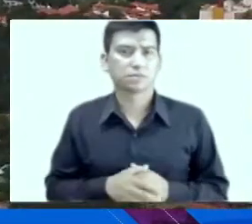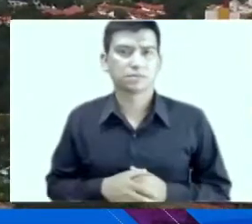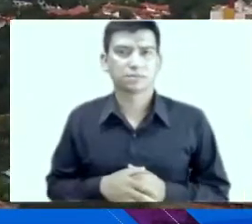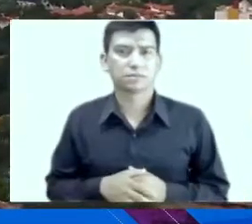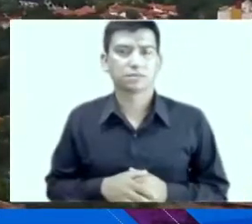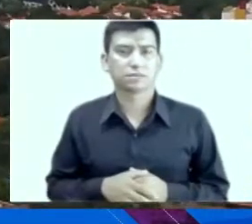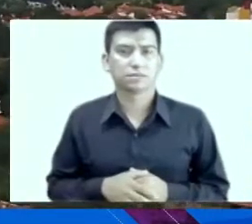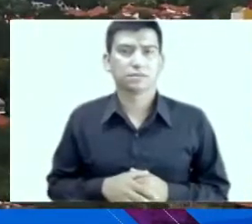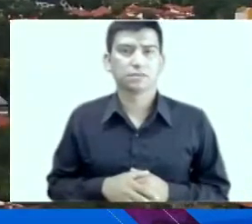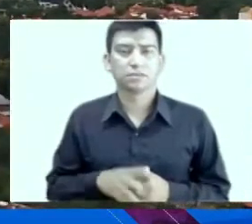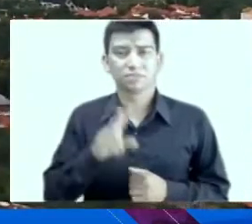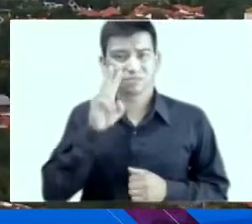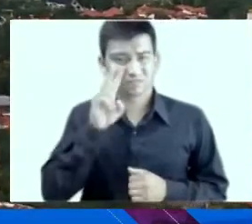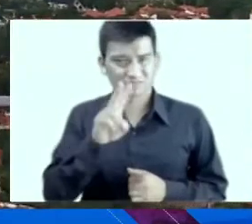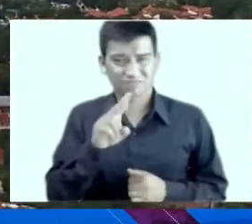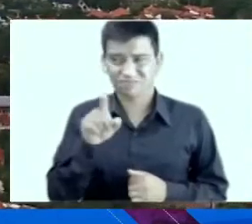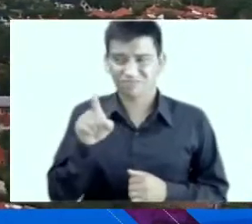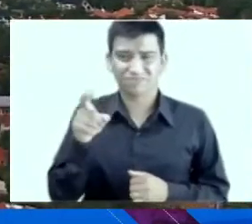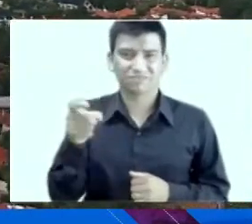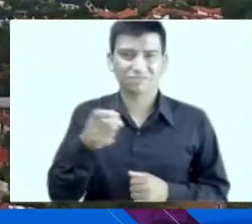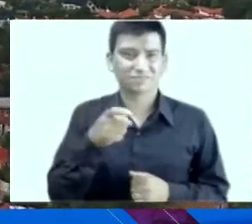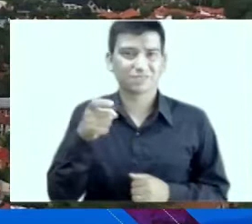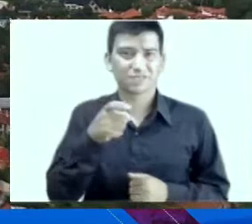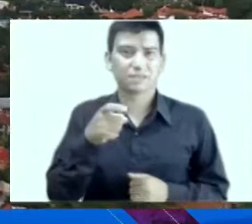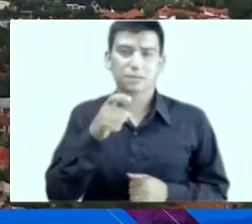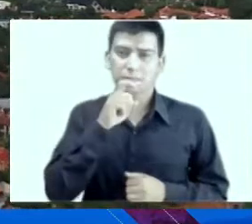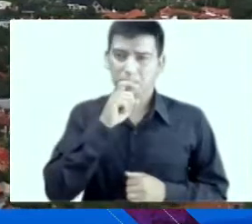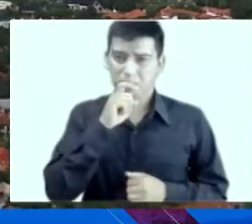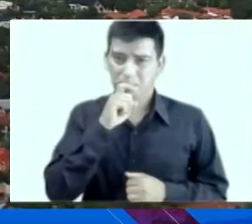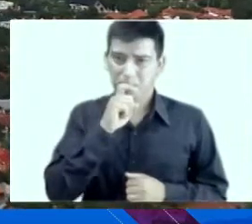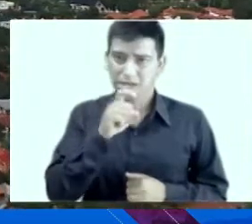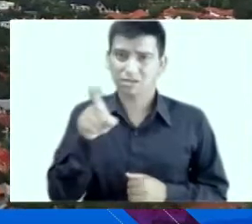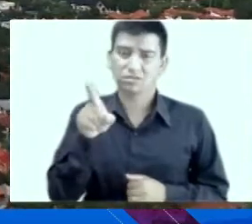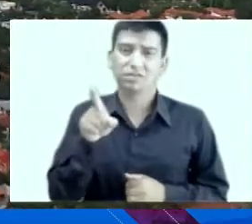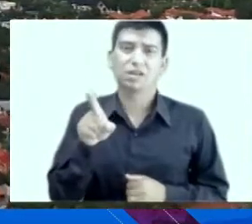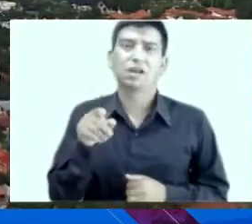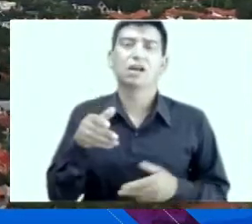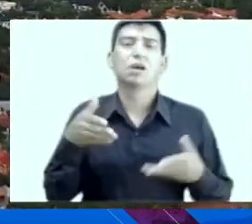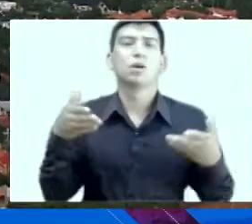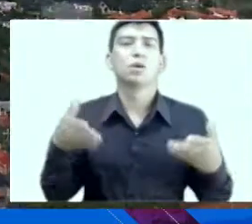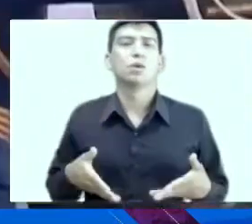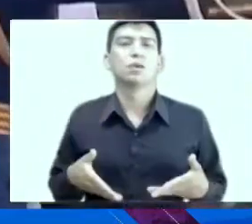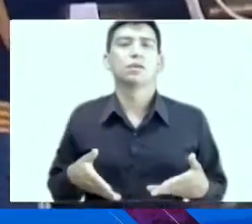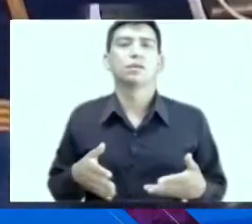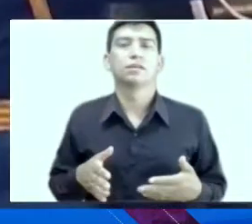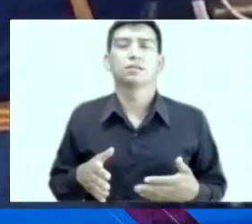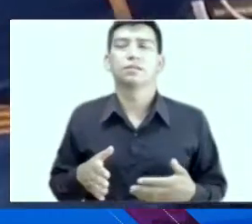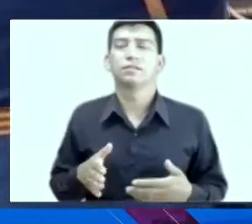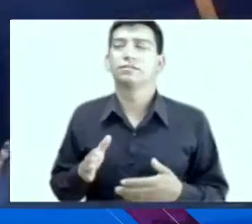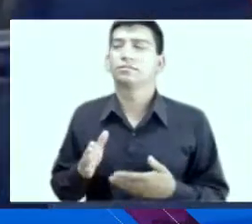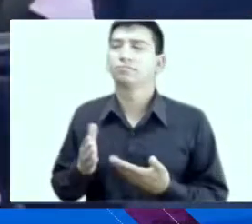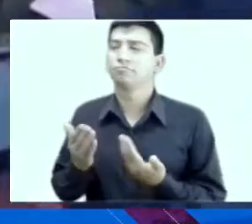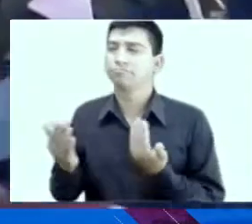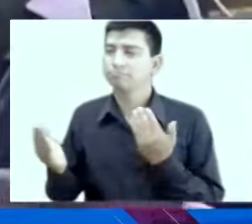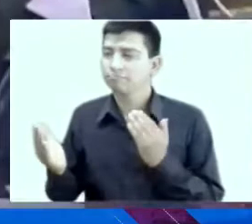observando es que Putin, quien estaba como el chico malo del barrio, ahora sí se lanzó a una ofensiva diplomática. Él lo que está